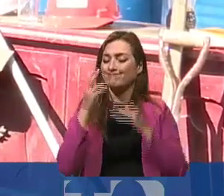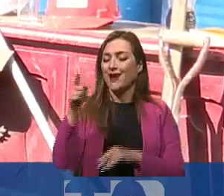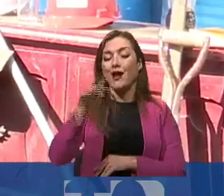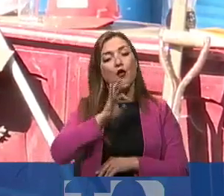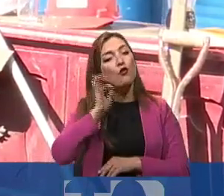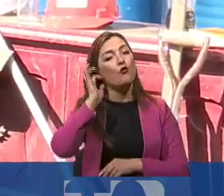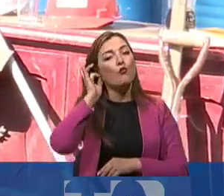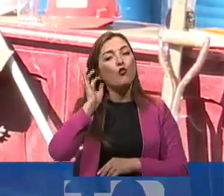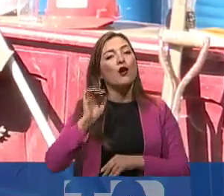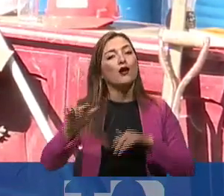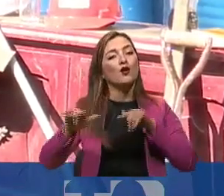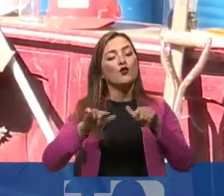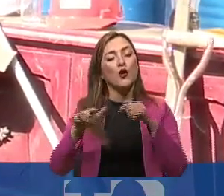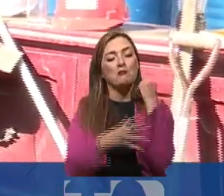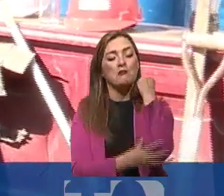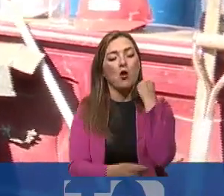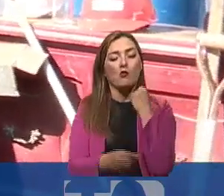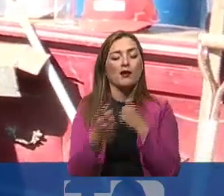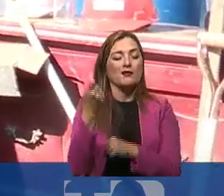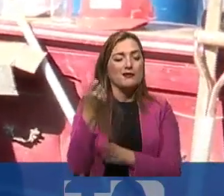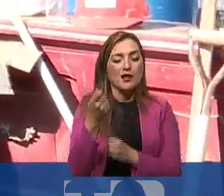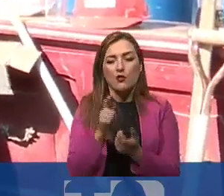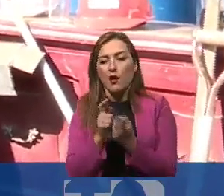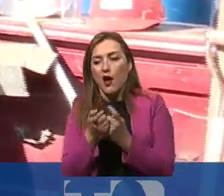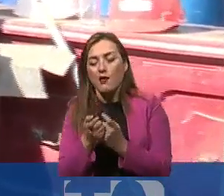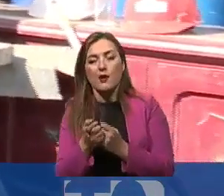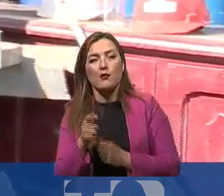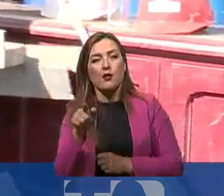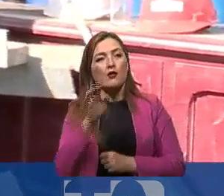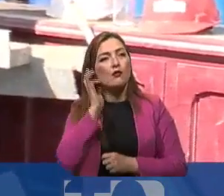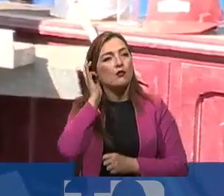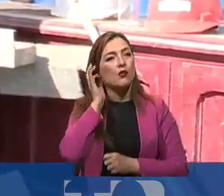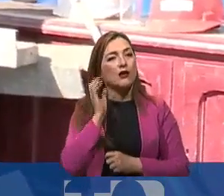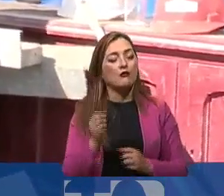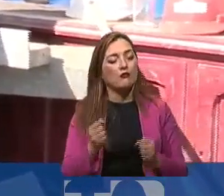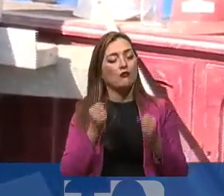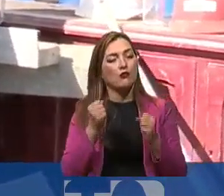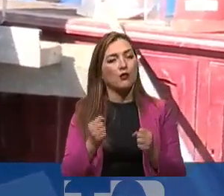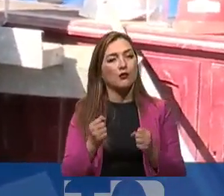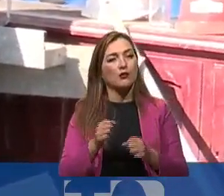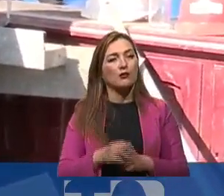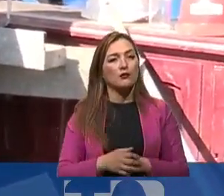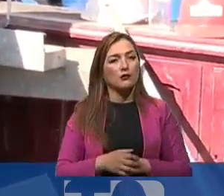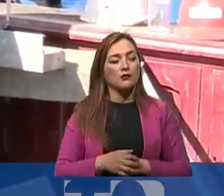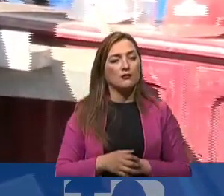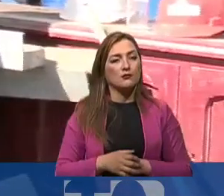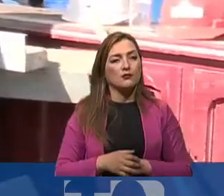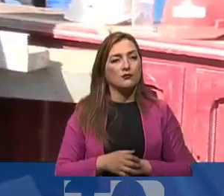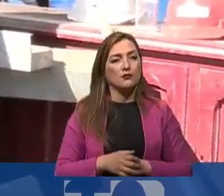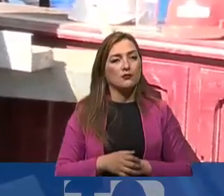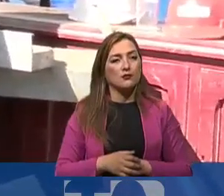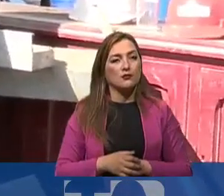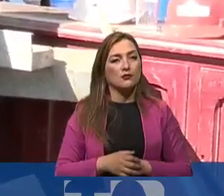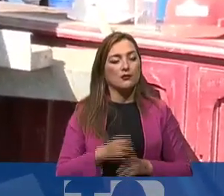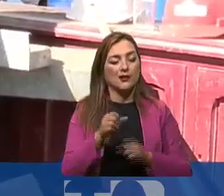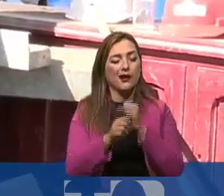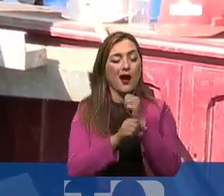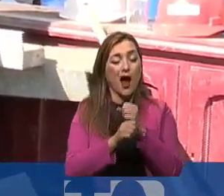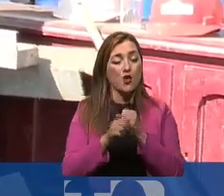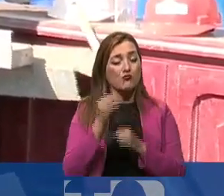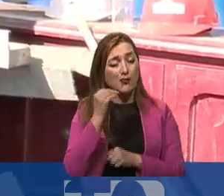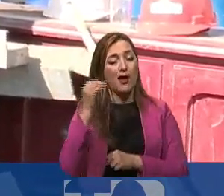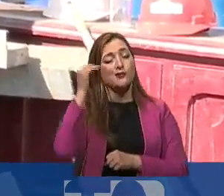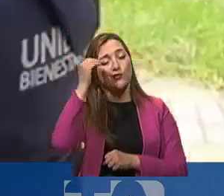que este es un tema realmente fuerte para la señora. La señora es una persona a pesar de que es su tercera edad,